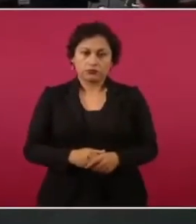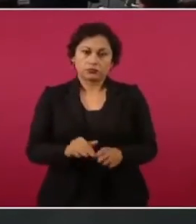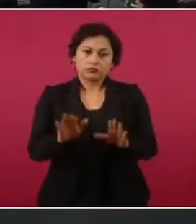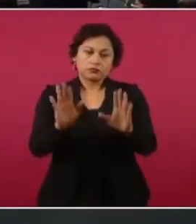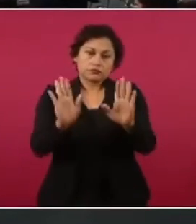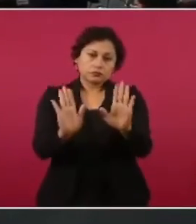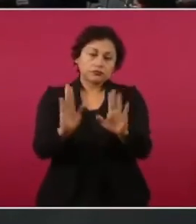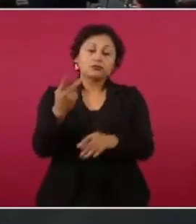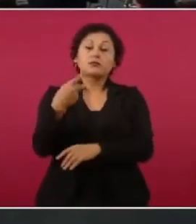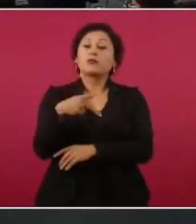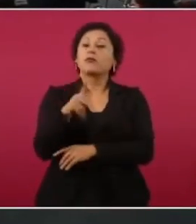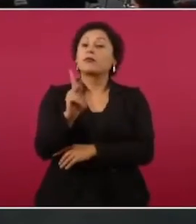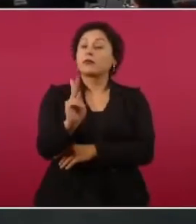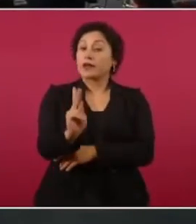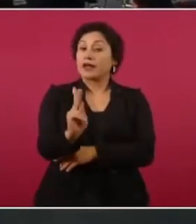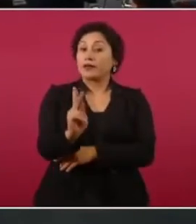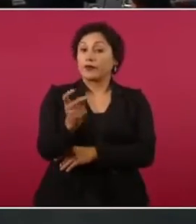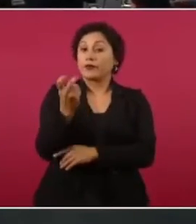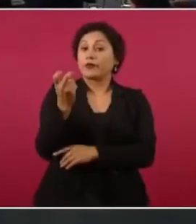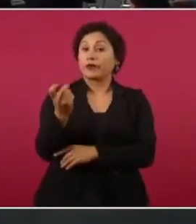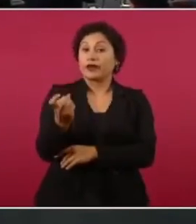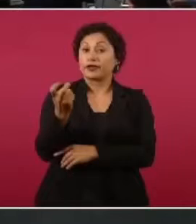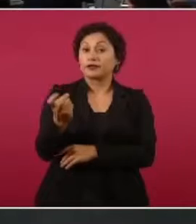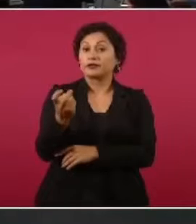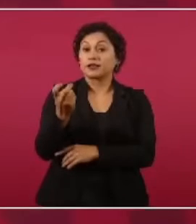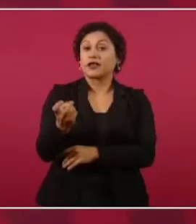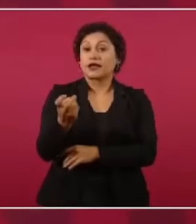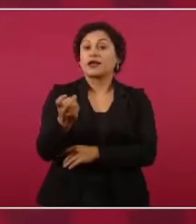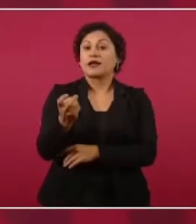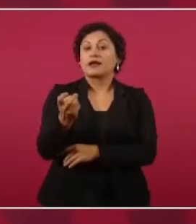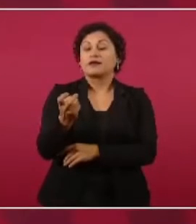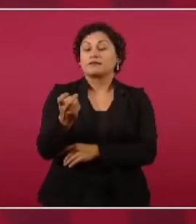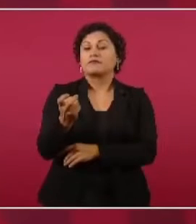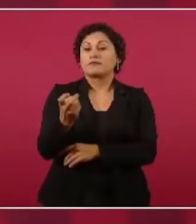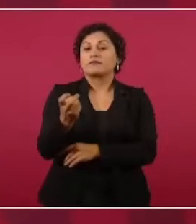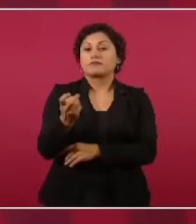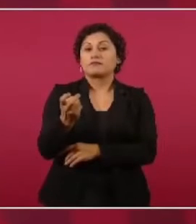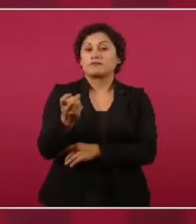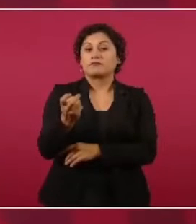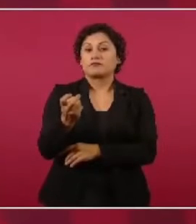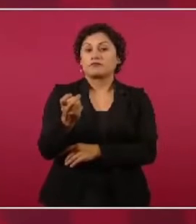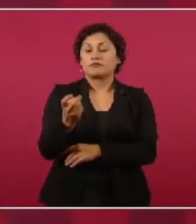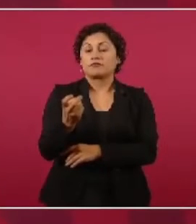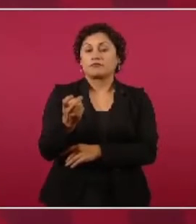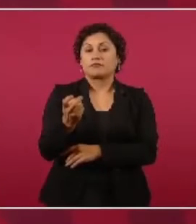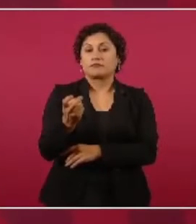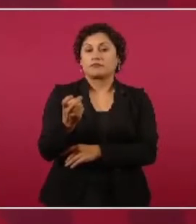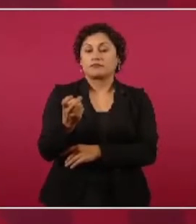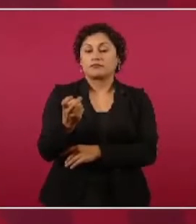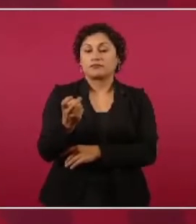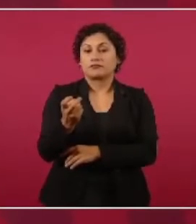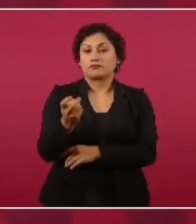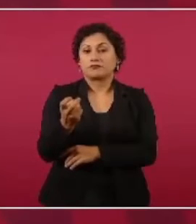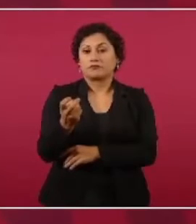la forma de responder a